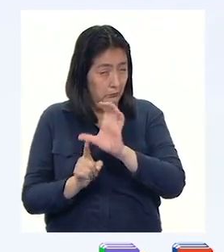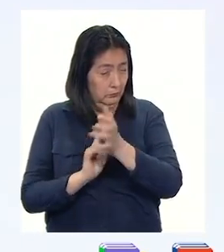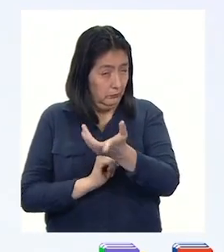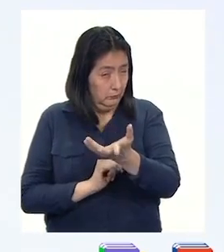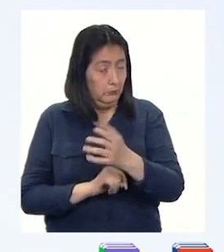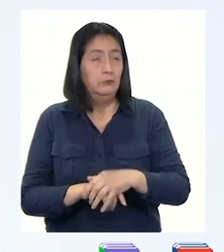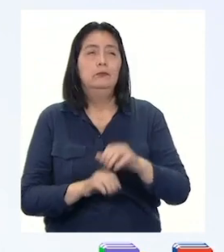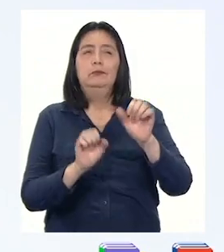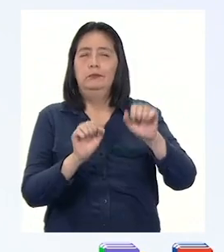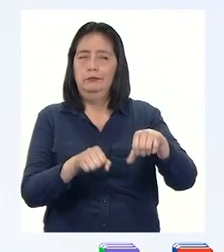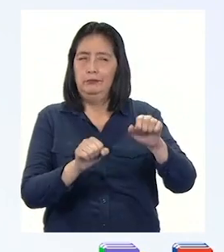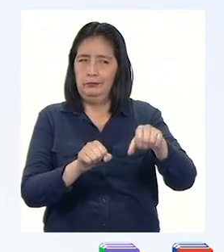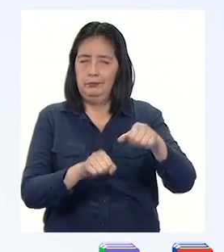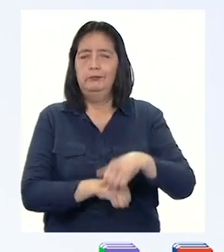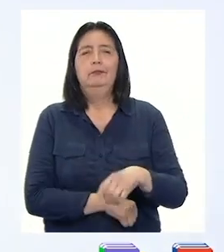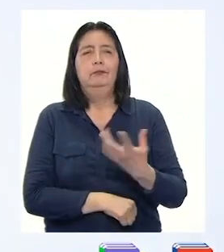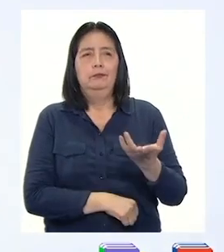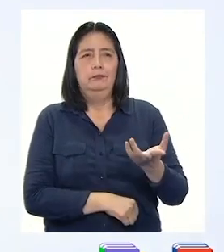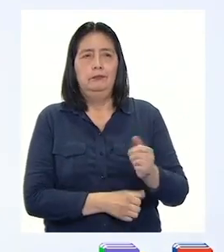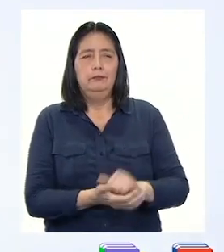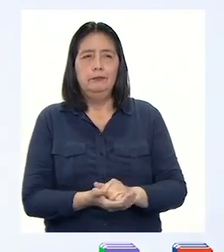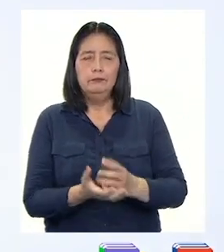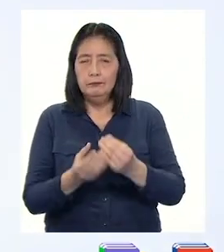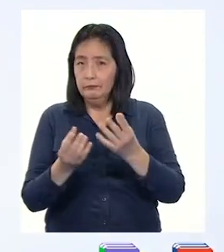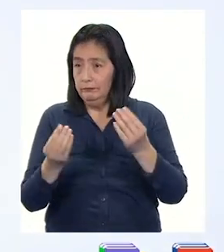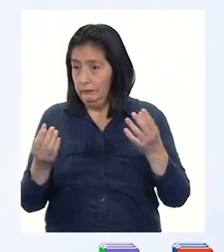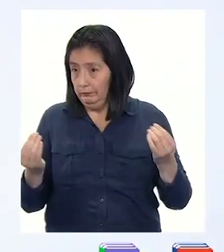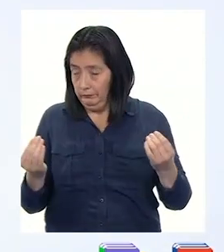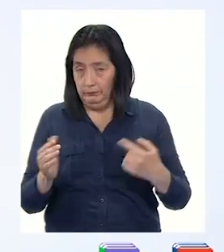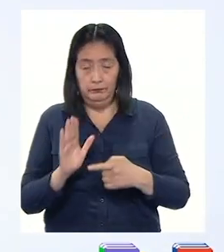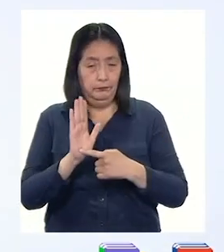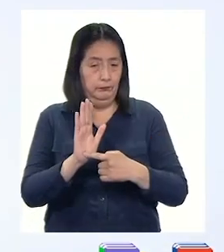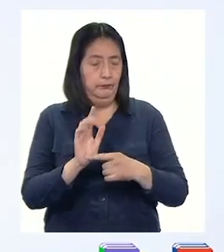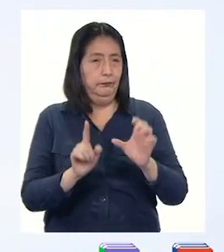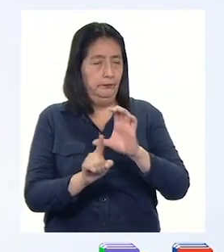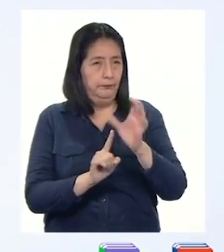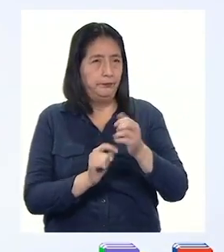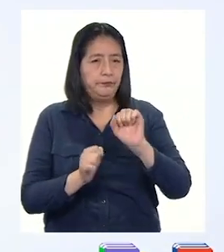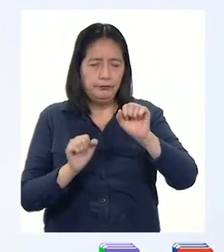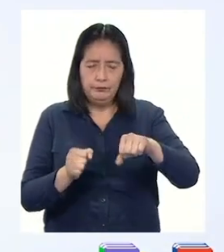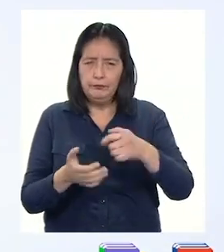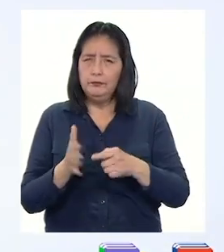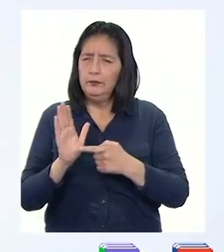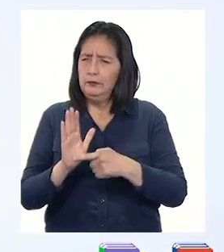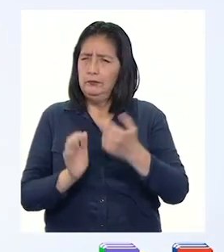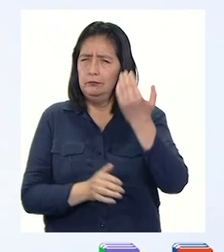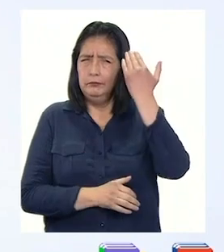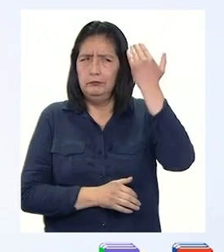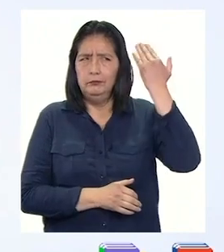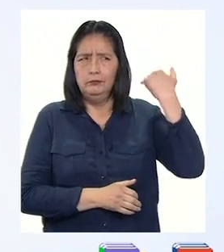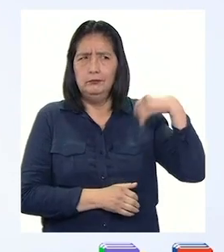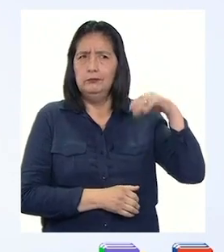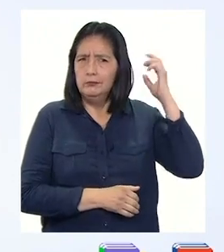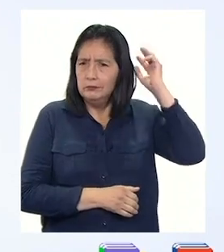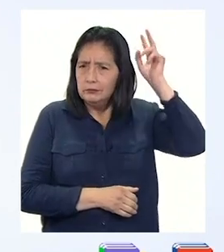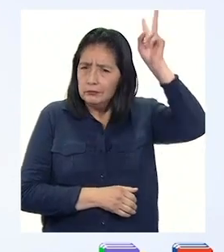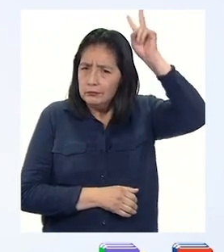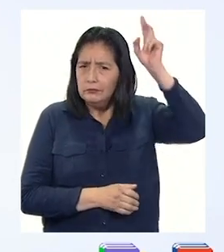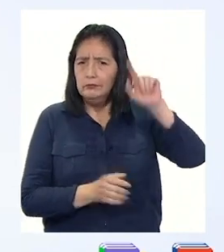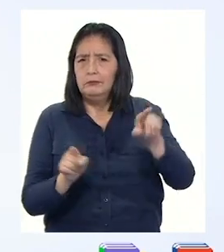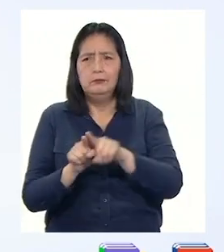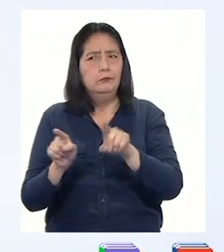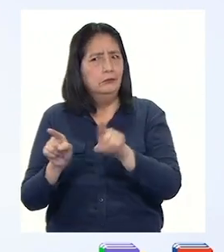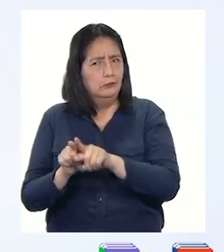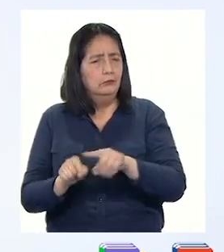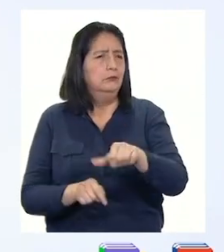cultura? Por supuesto, Patricia. Muchas manifestaciones culturales muestran que nuestros antepasados incas y